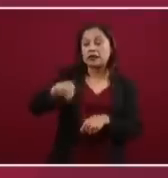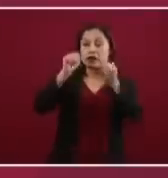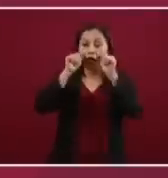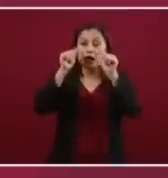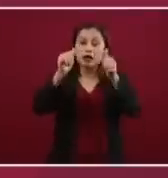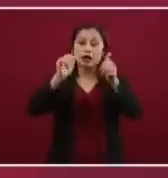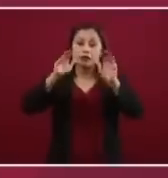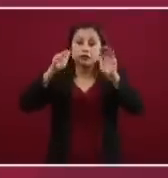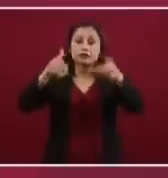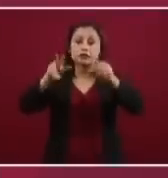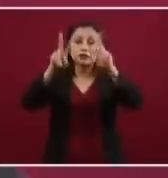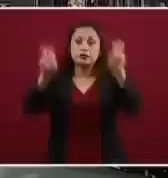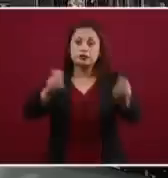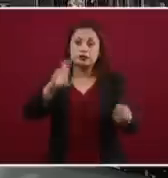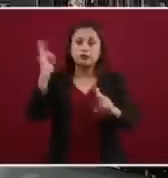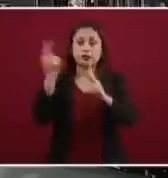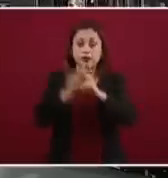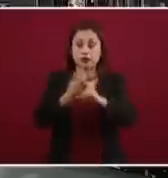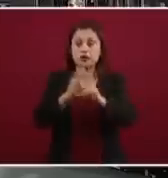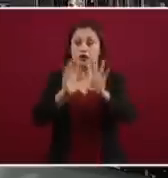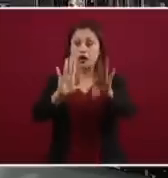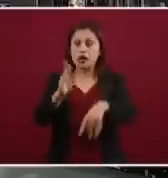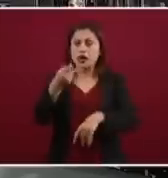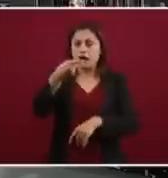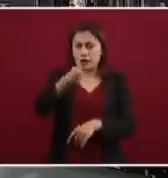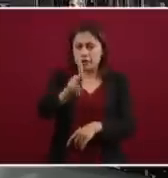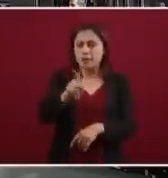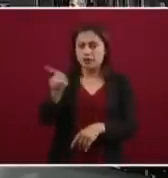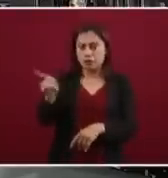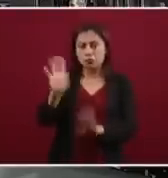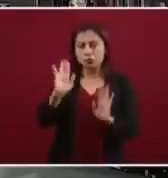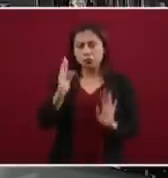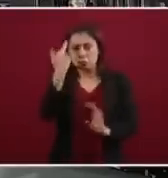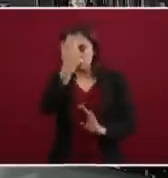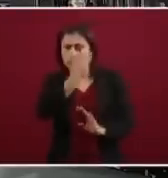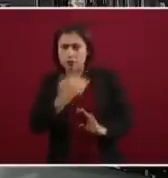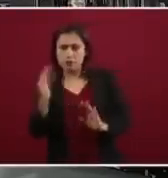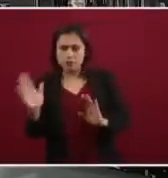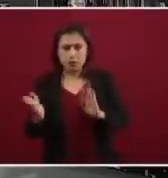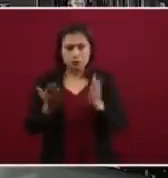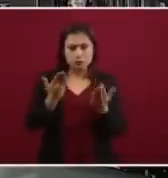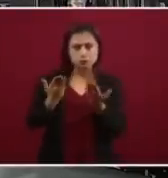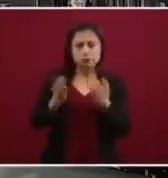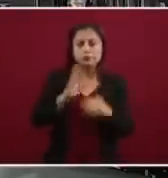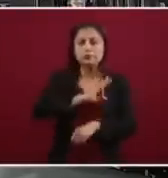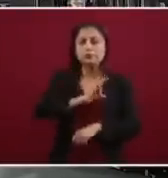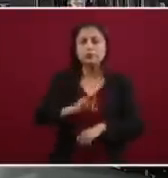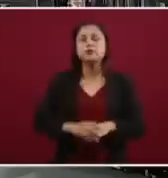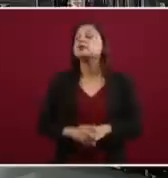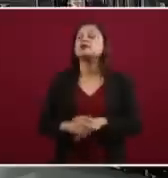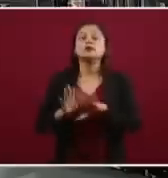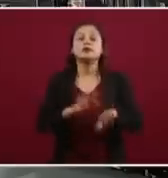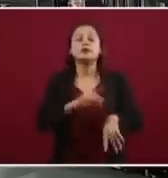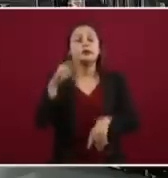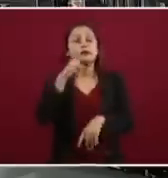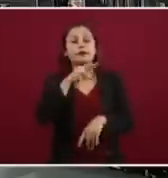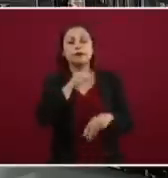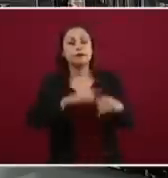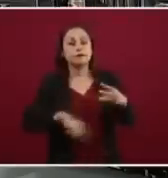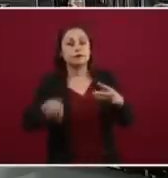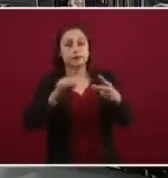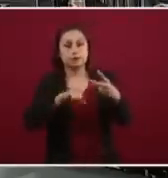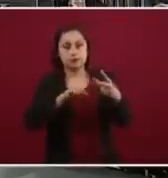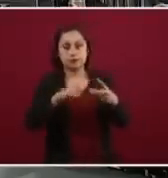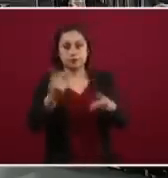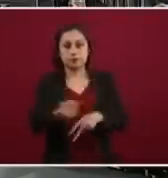básicamente. Presidente, gracias. De todas formas, se revisa. Muchas gracias. El segundo tema rápidamente es, presidente,